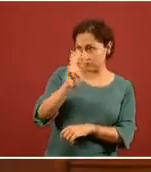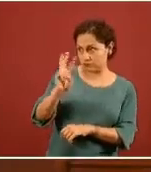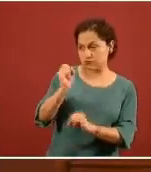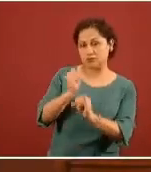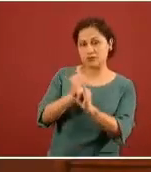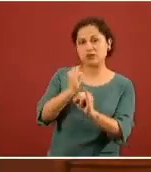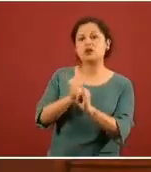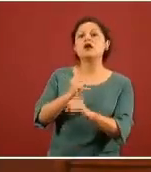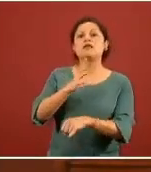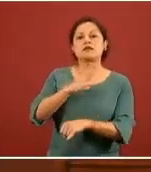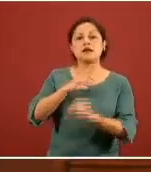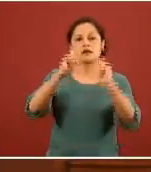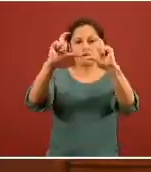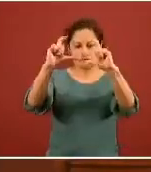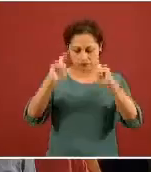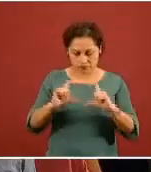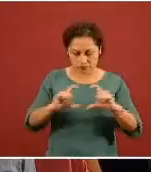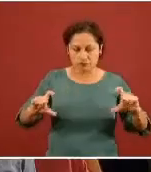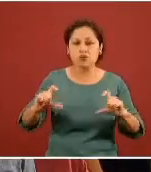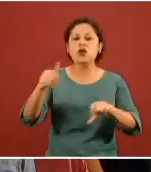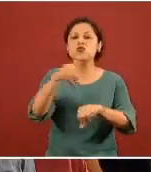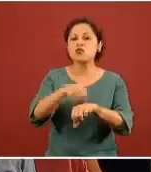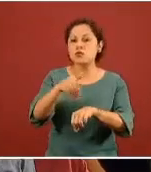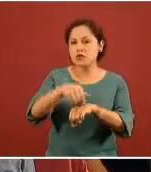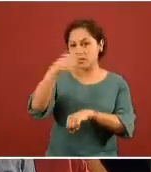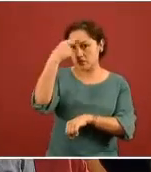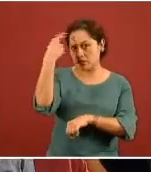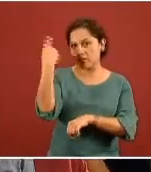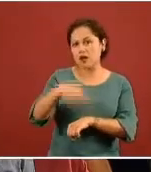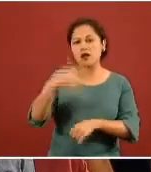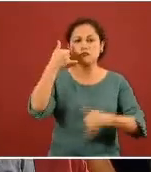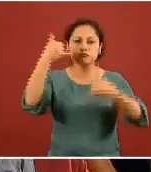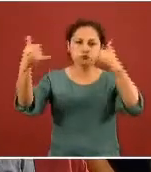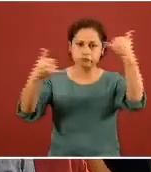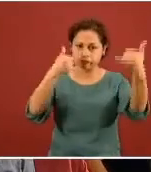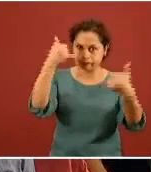de contacto y directorio. La que sigue, por favor.